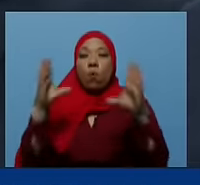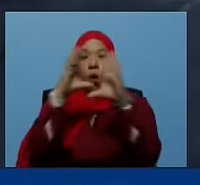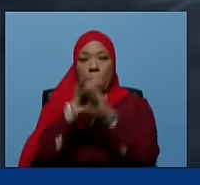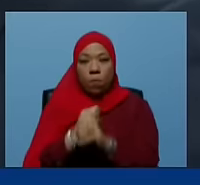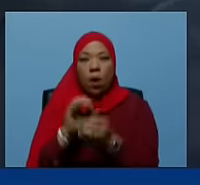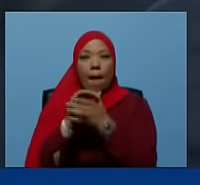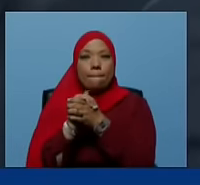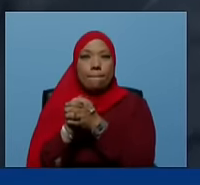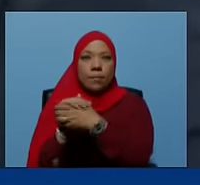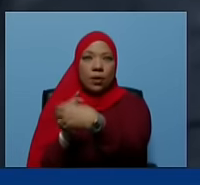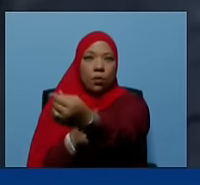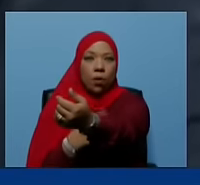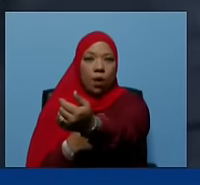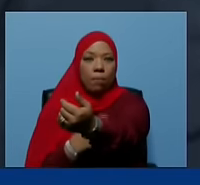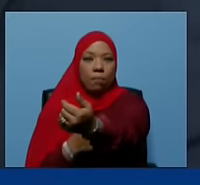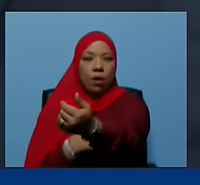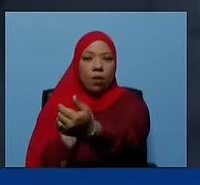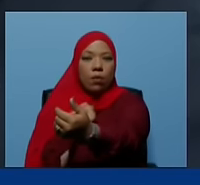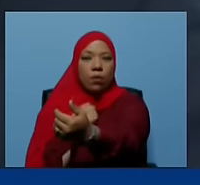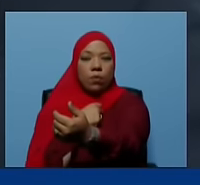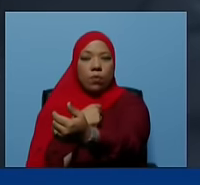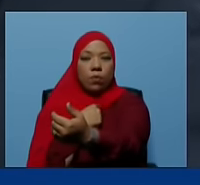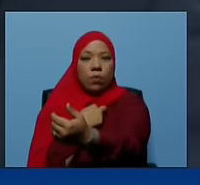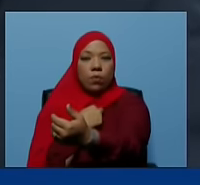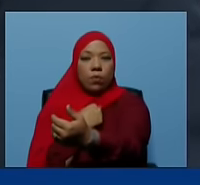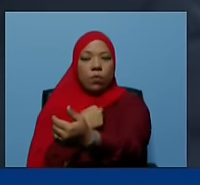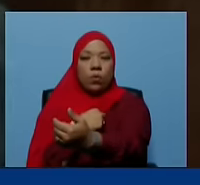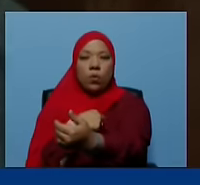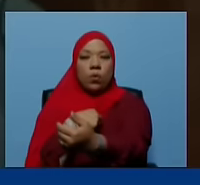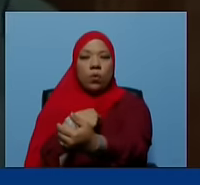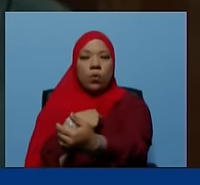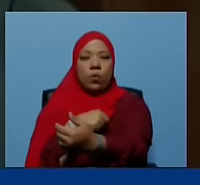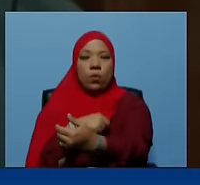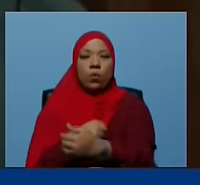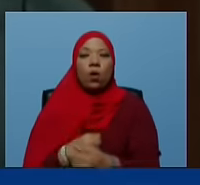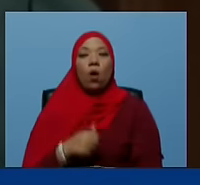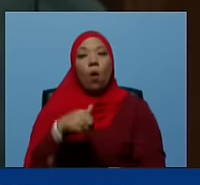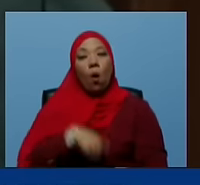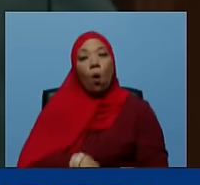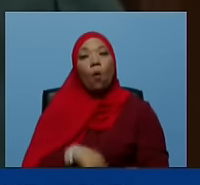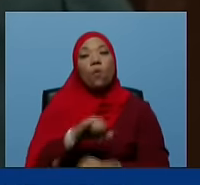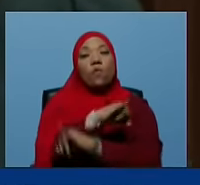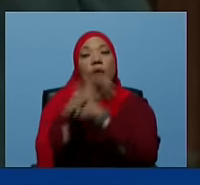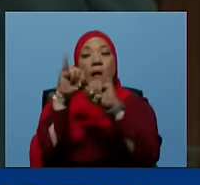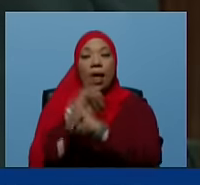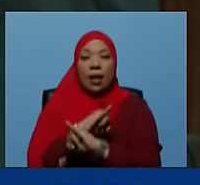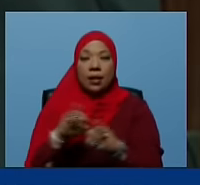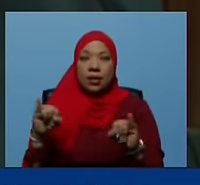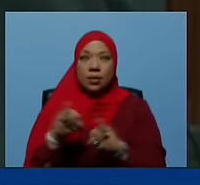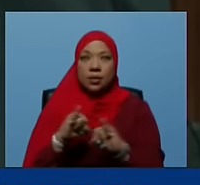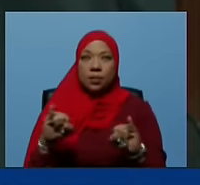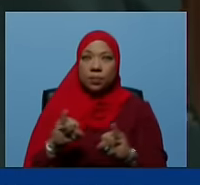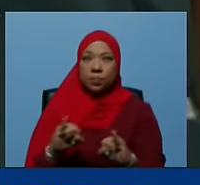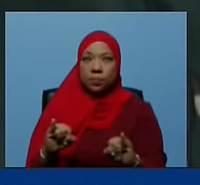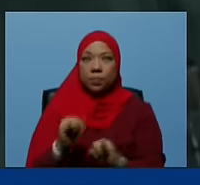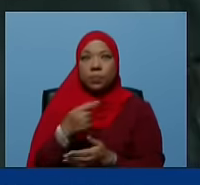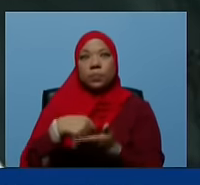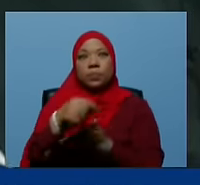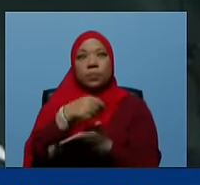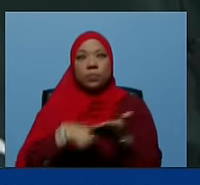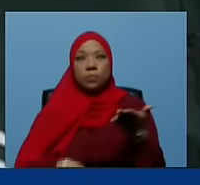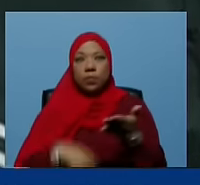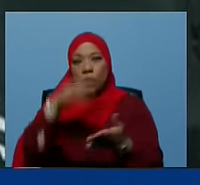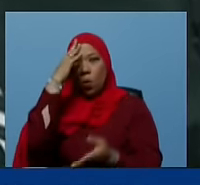hermanas, la viceministra, todas las autoridades. Hoy estamos muy contentos y muy orgullosos. Hoy estamos celebrando una firma de